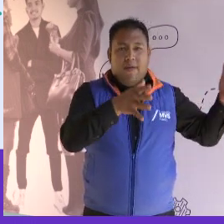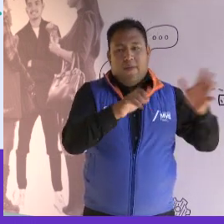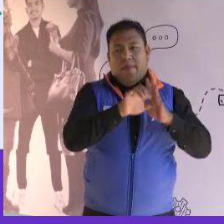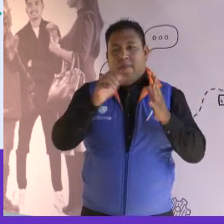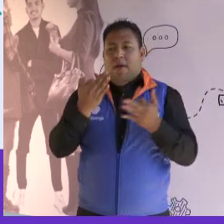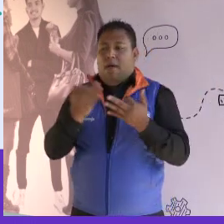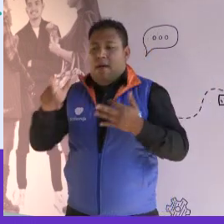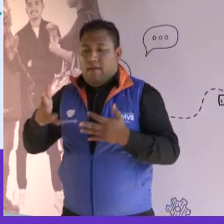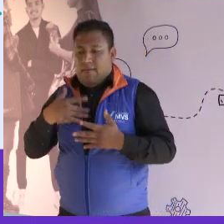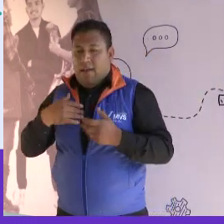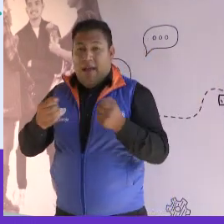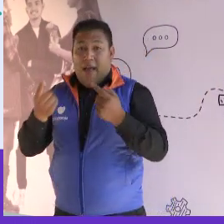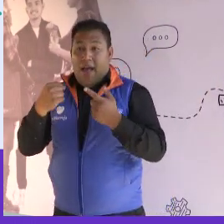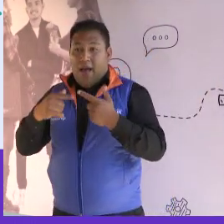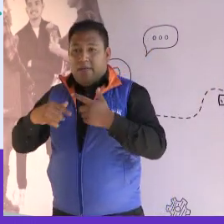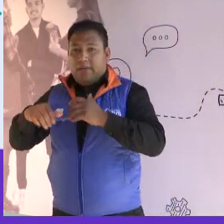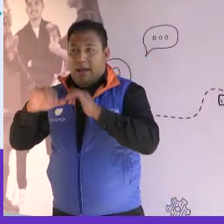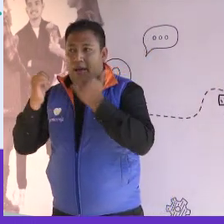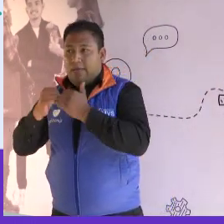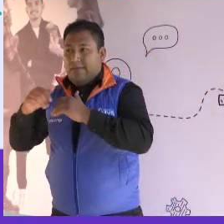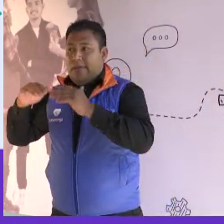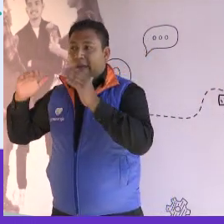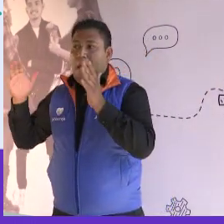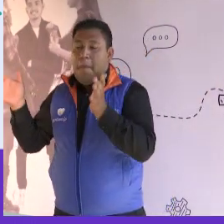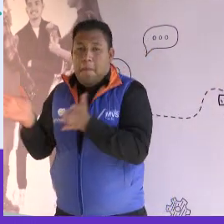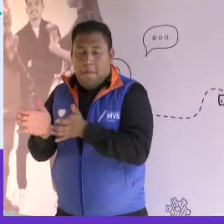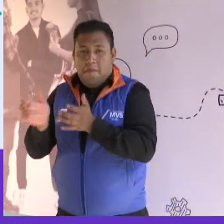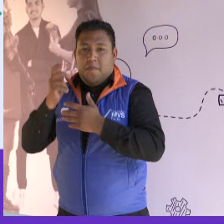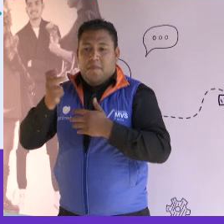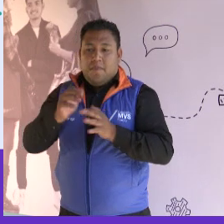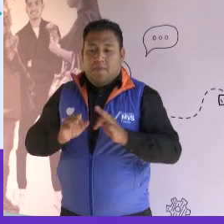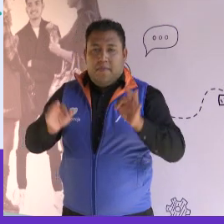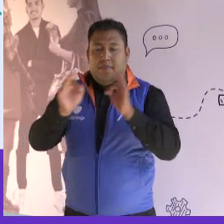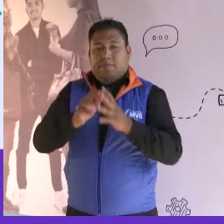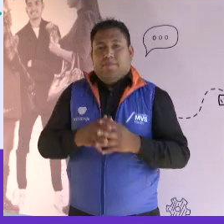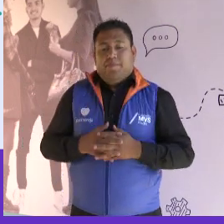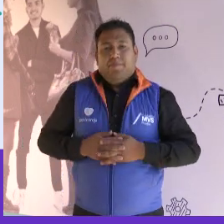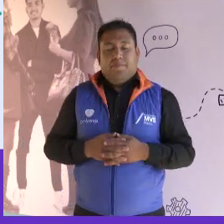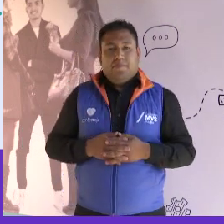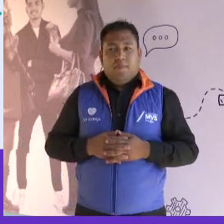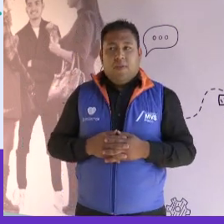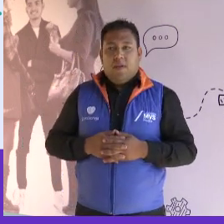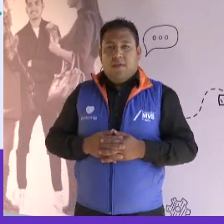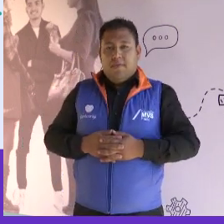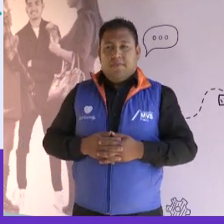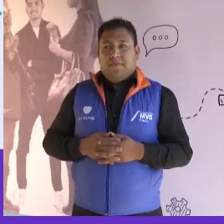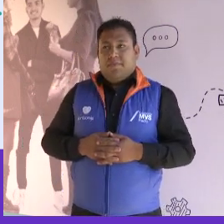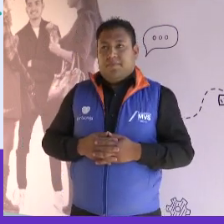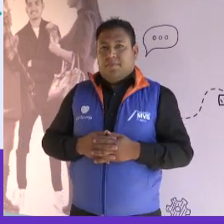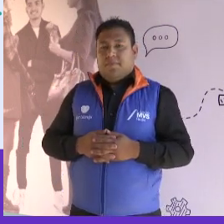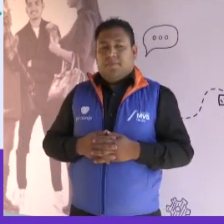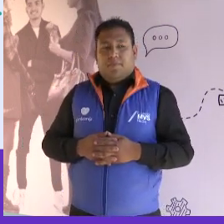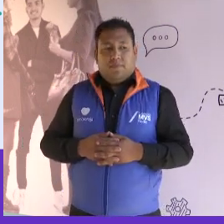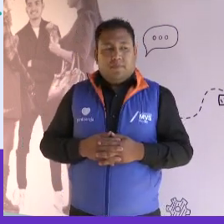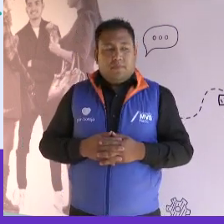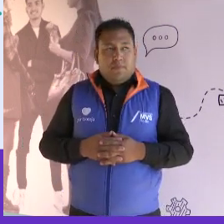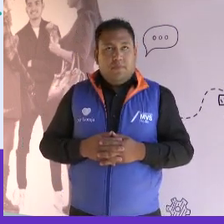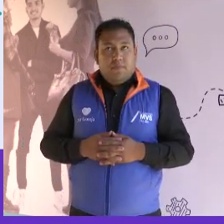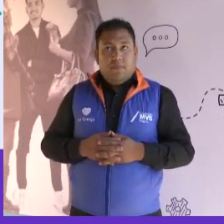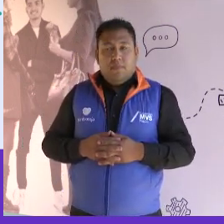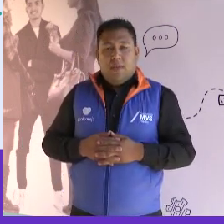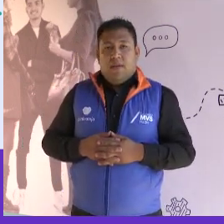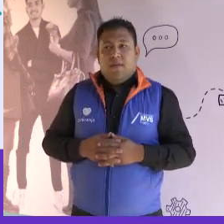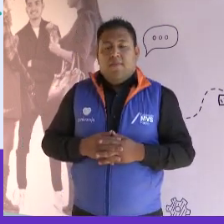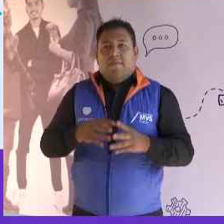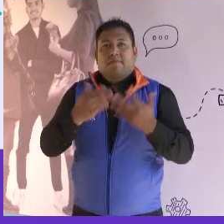fundación local. Entonces, eso nos permitió pues identificar, visibilizar esas disparidades y atenderlas, ¿no? Entonces, esas